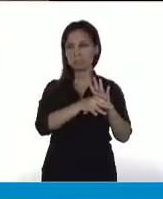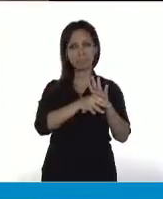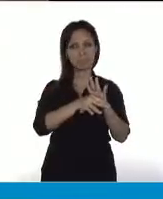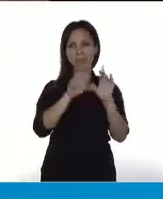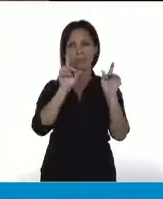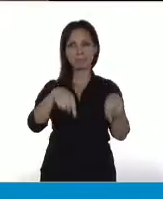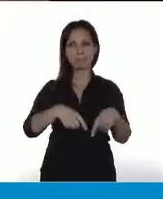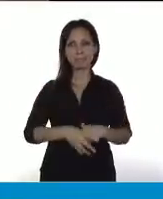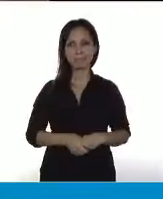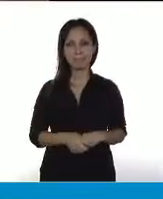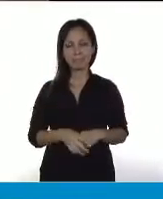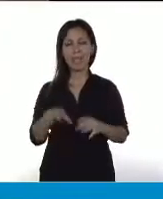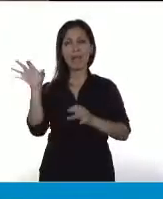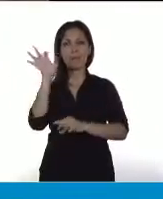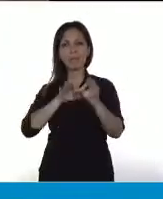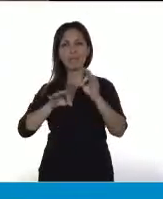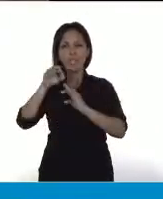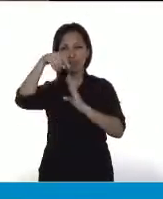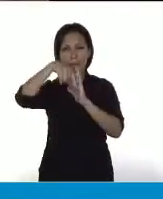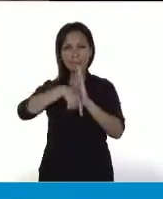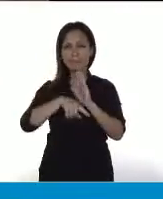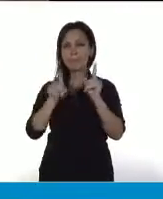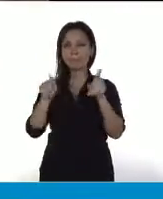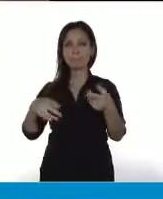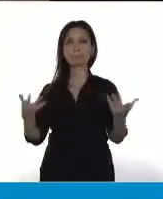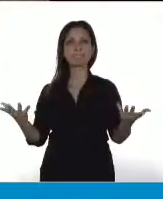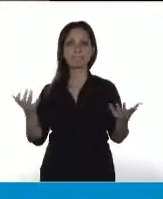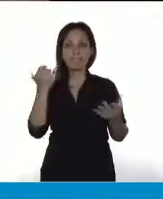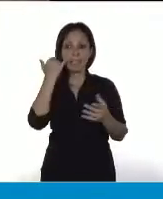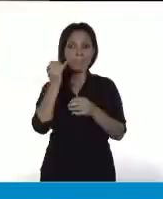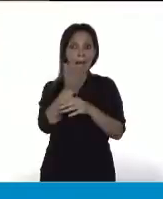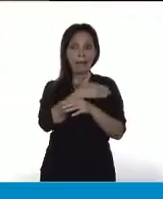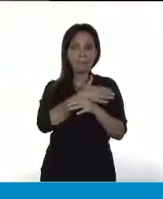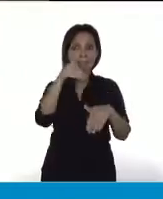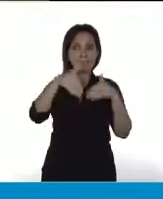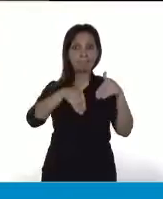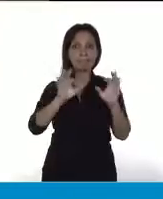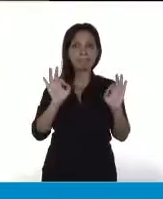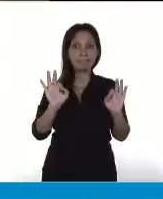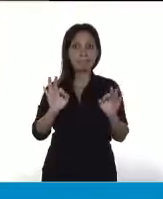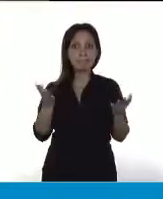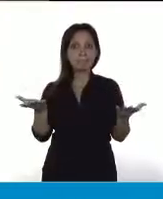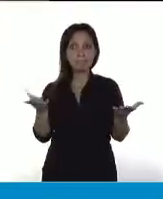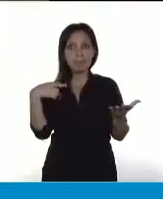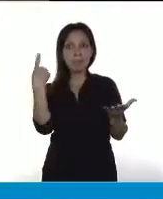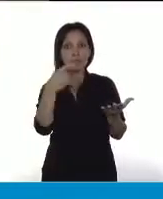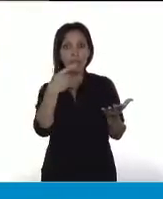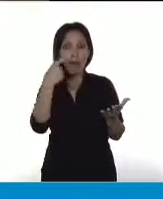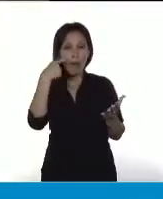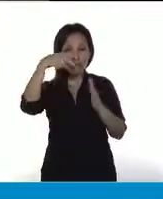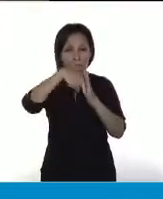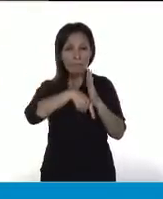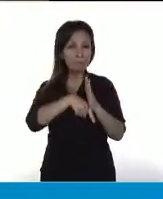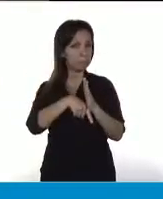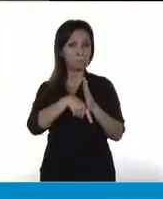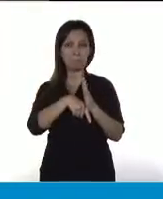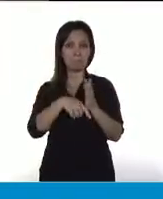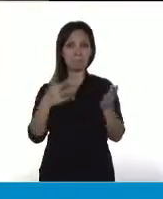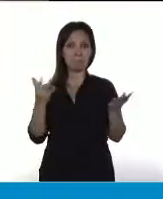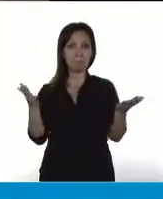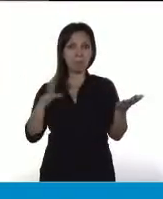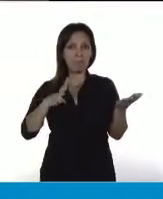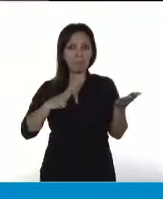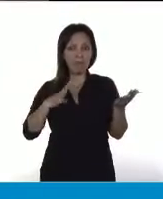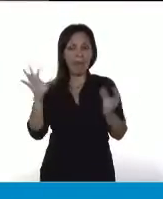de este proyecto y de la ley que se acaba de votar. O sea, se acaba de votar sin que todos conozcamos los